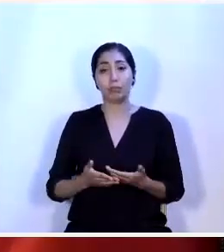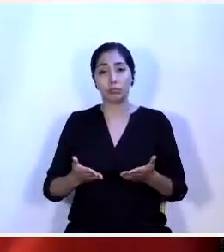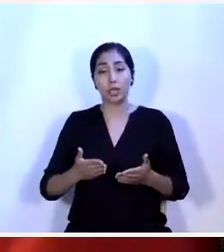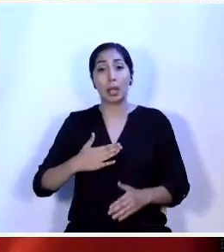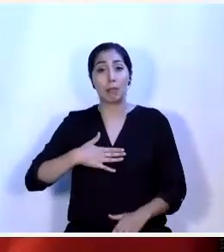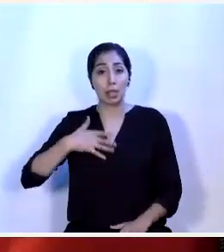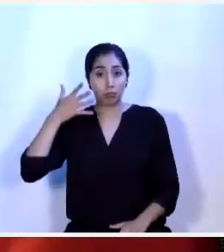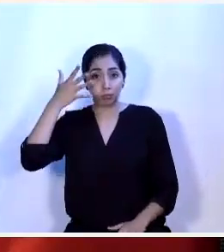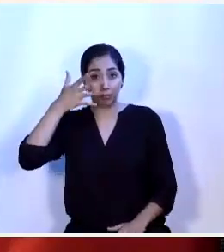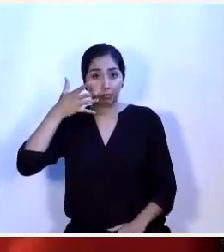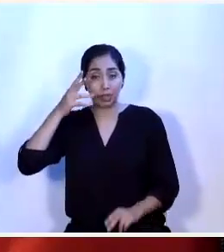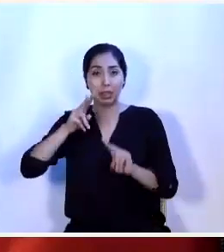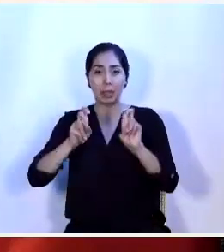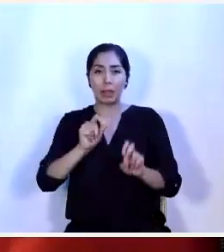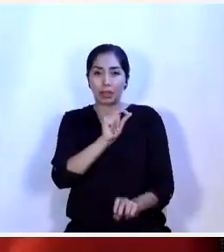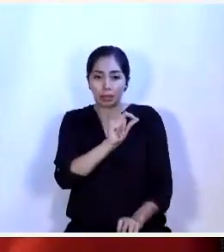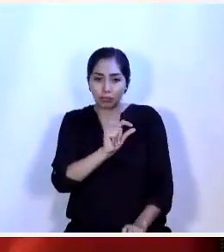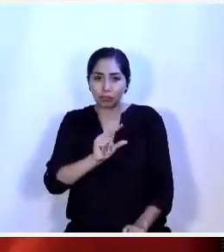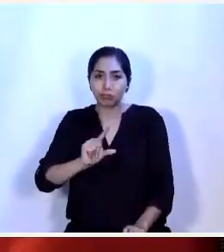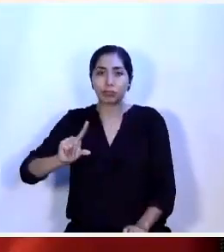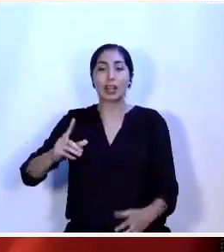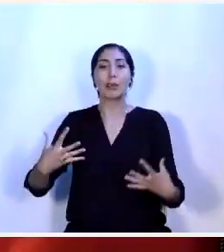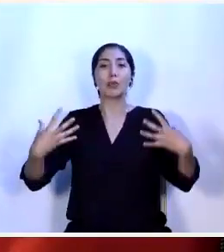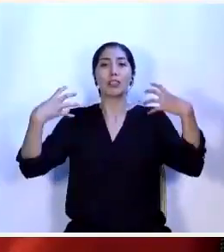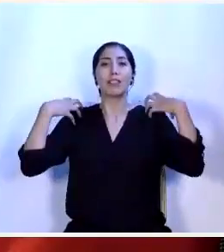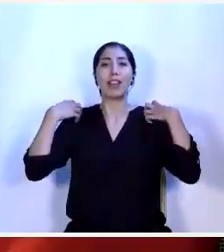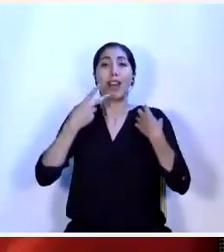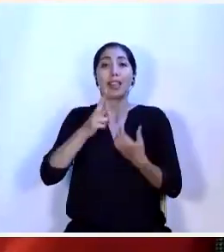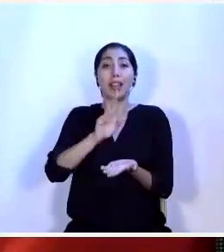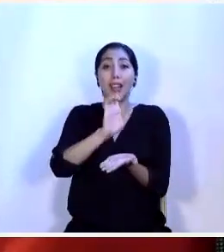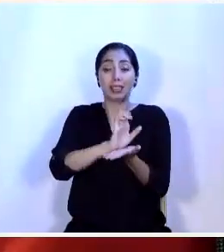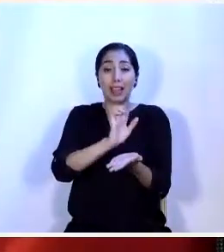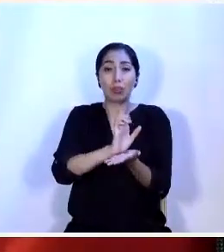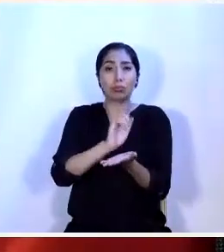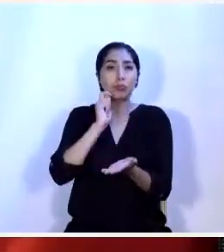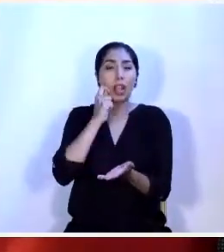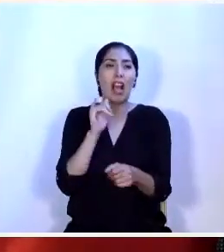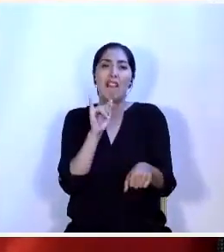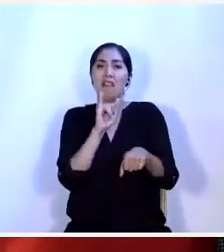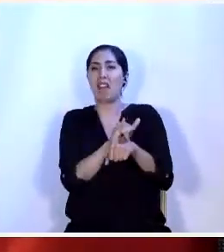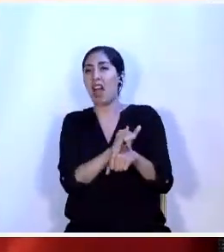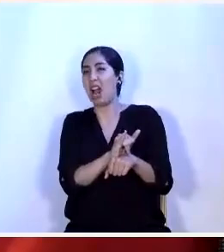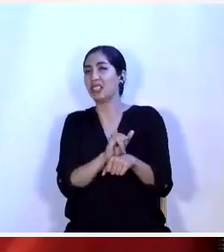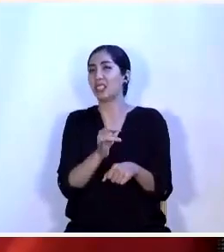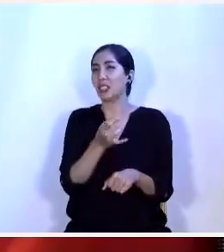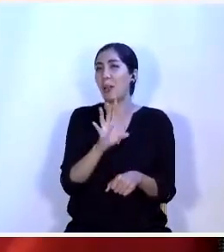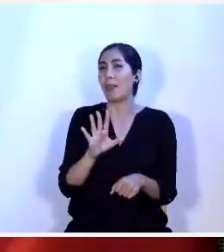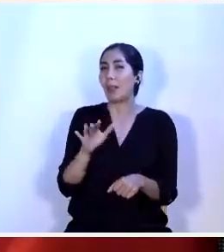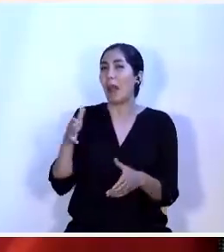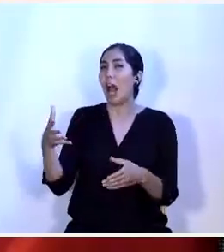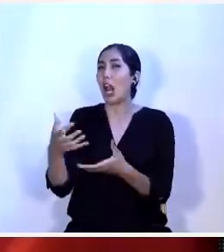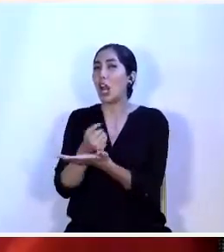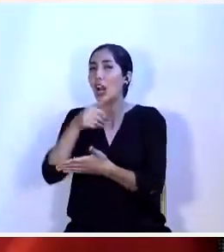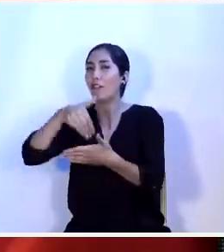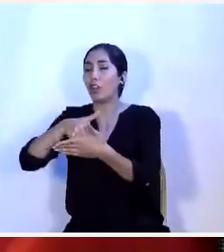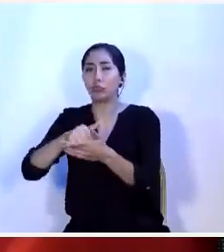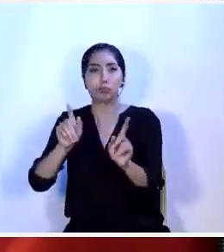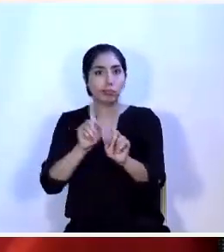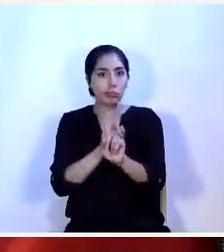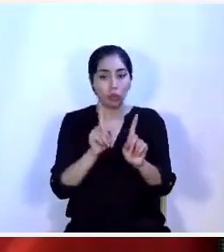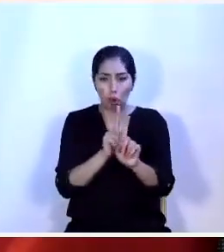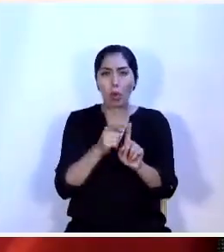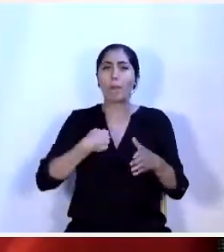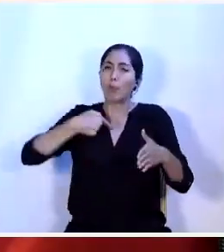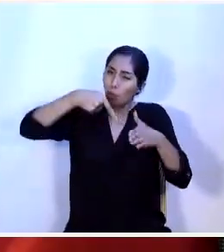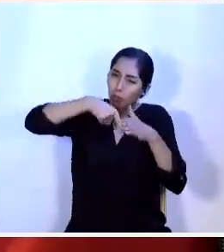respecto a la gradualidad y a la responsabilidad fiscal no eran un disfraz de campaña de segunda vuelta, sino una convicción profunda que reitero hoy